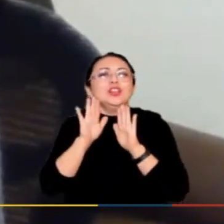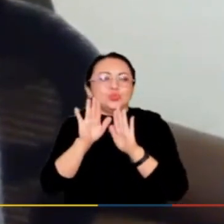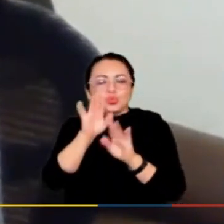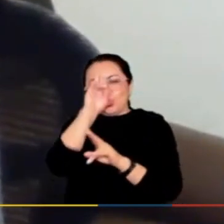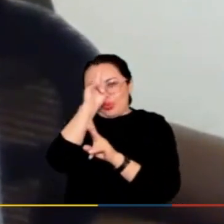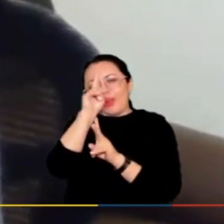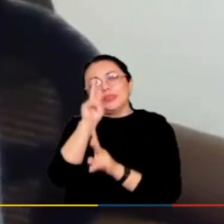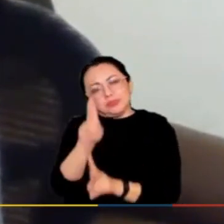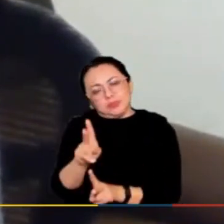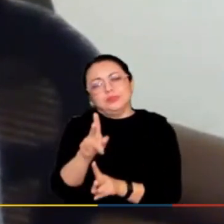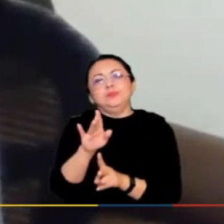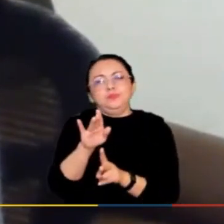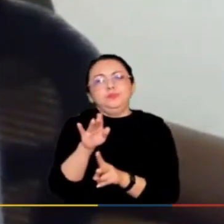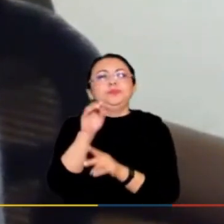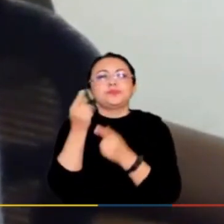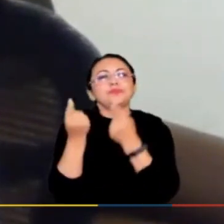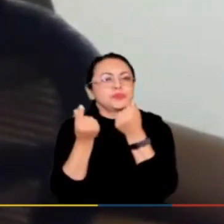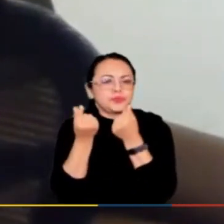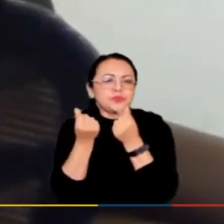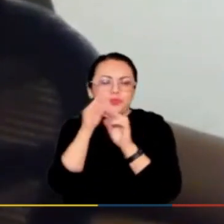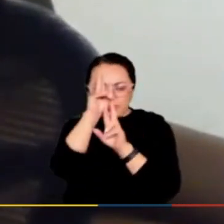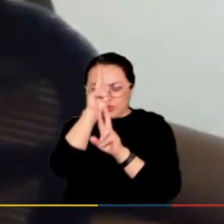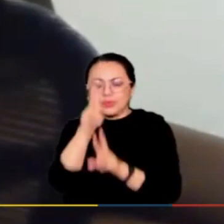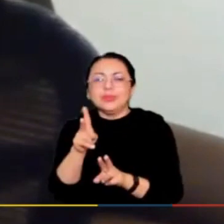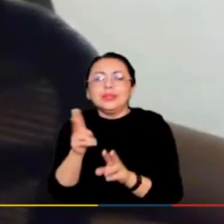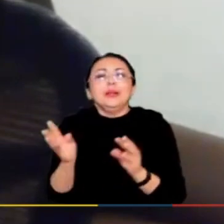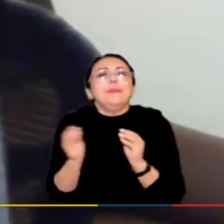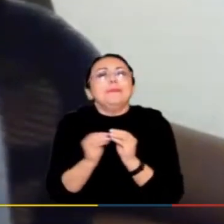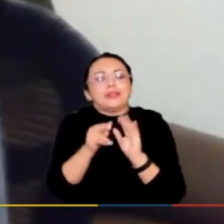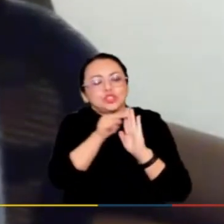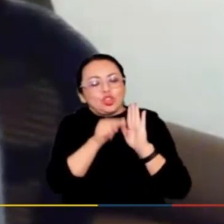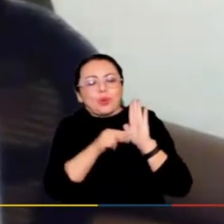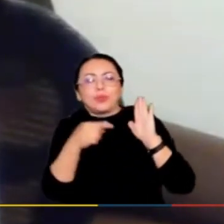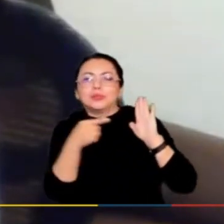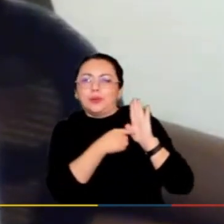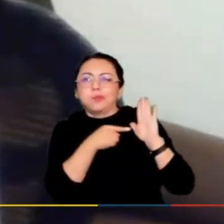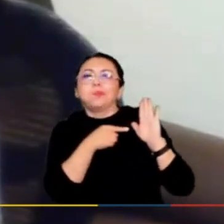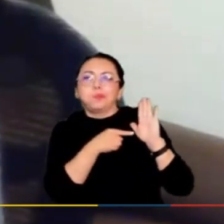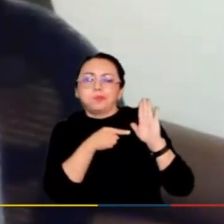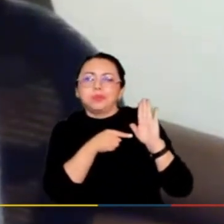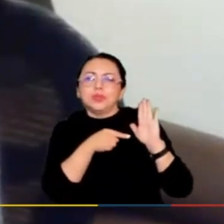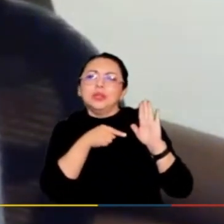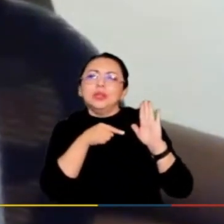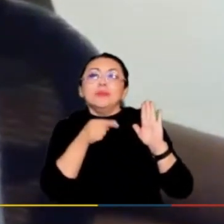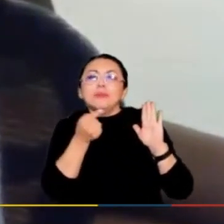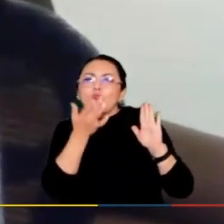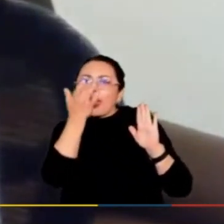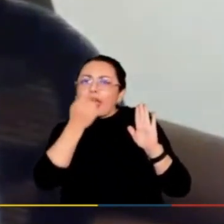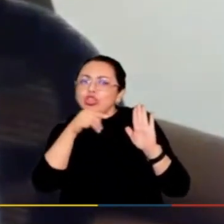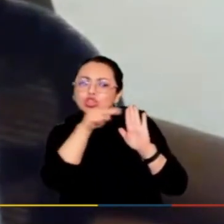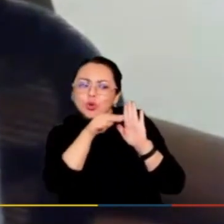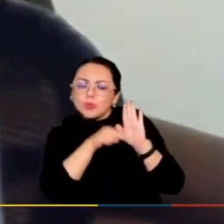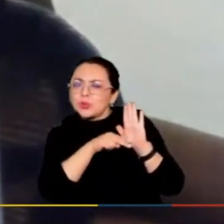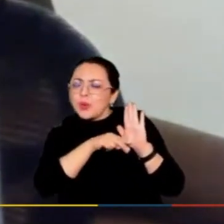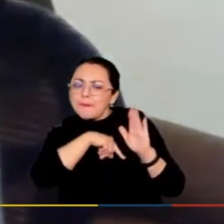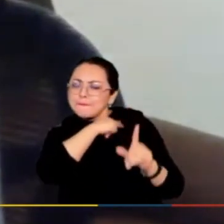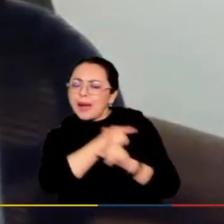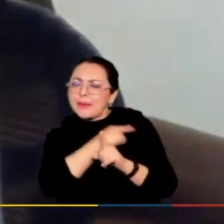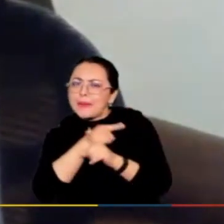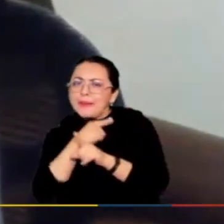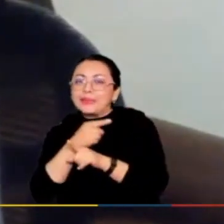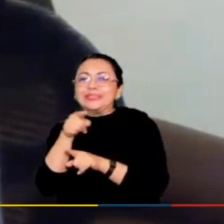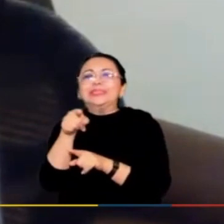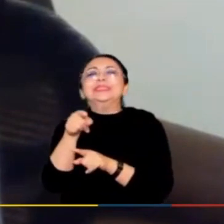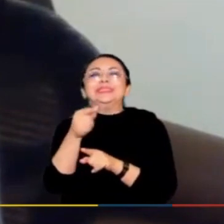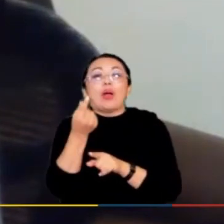normas del activo del sector financiero colombiano y de las normas de cumplimiento de control de activos que le imponen a